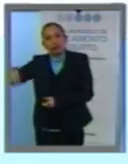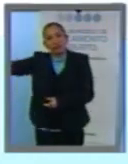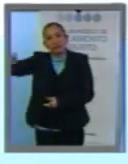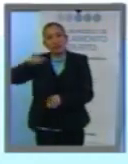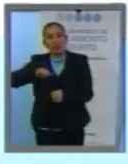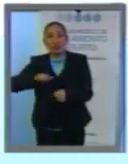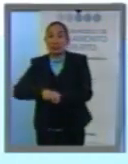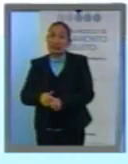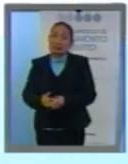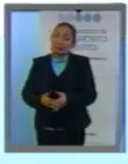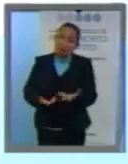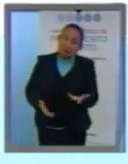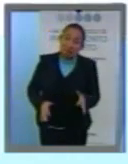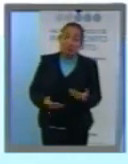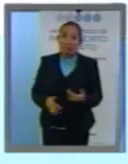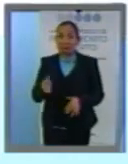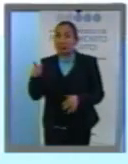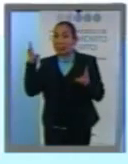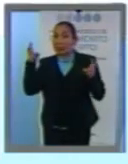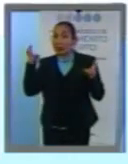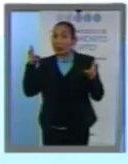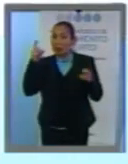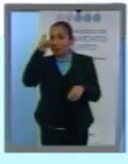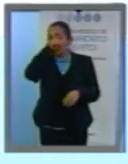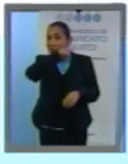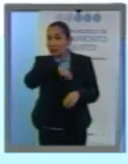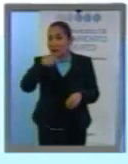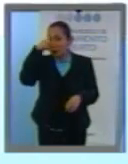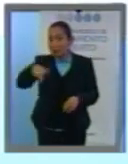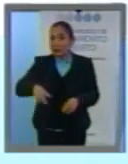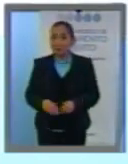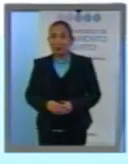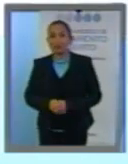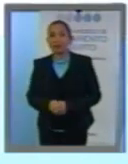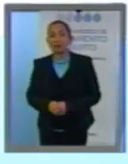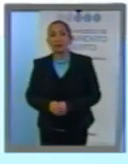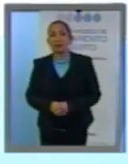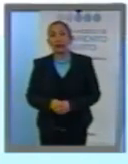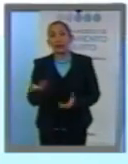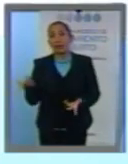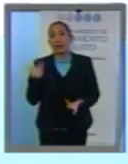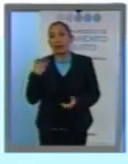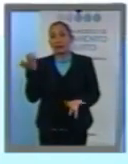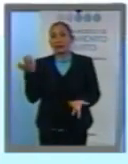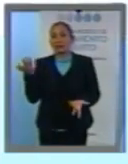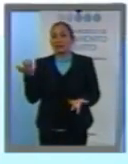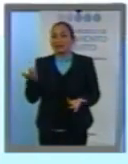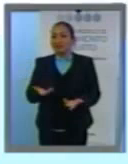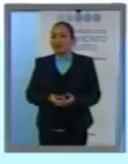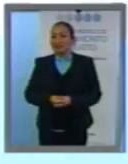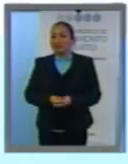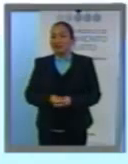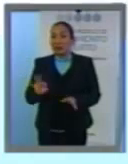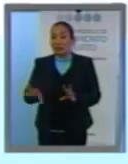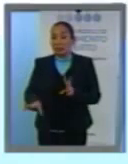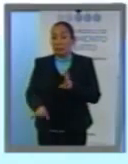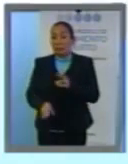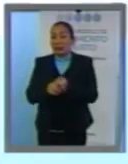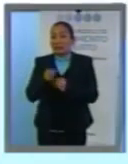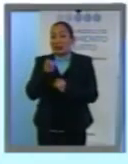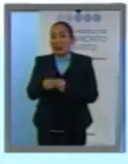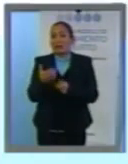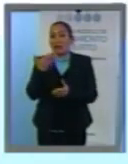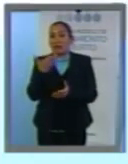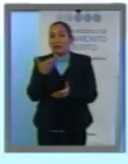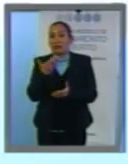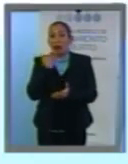sería un tema muy complicado para México, insoportablemente añadido a esta impunidad